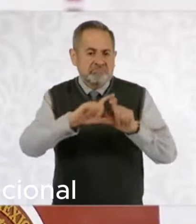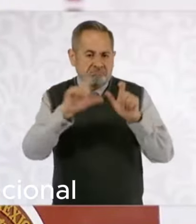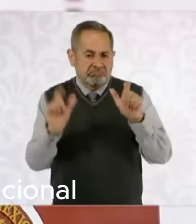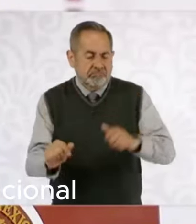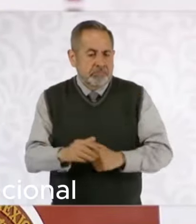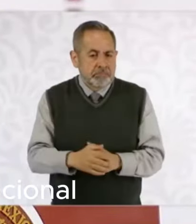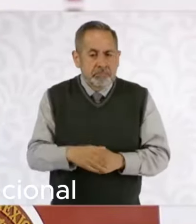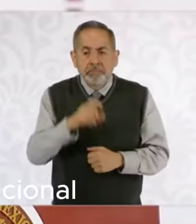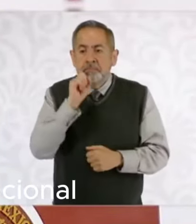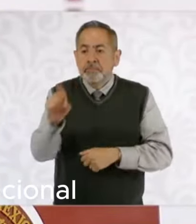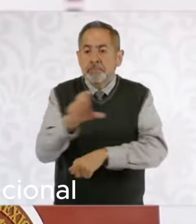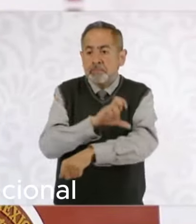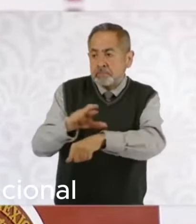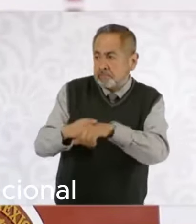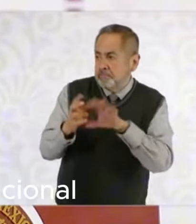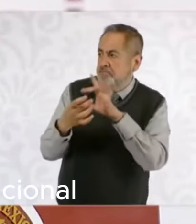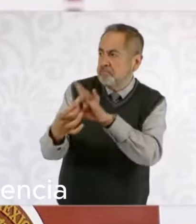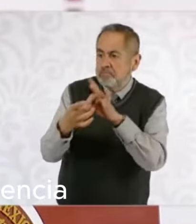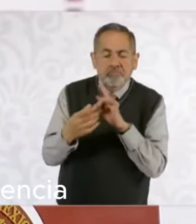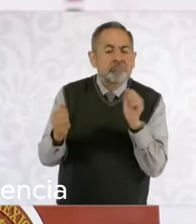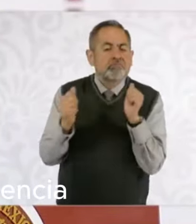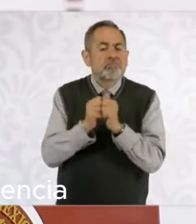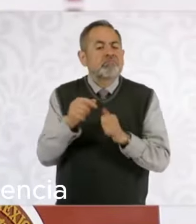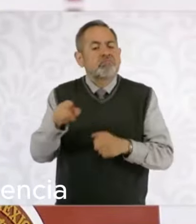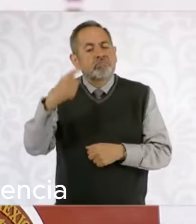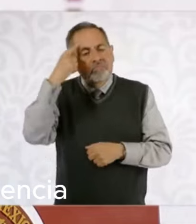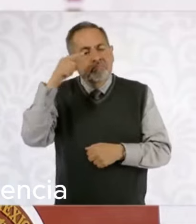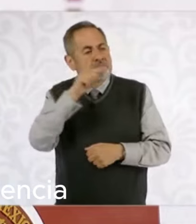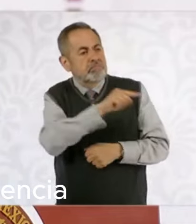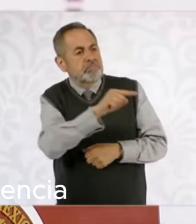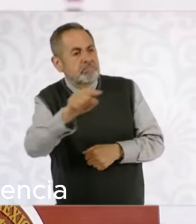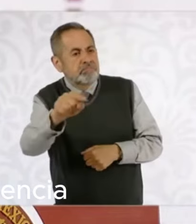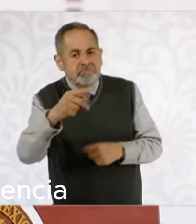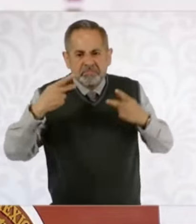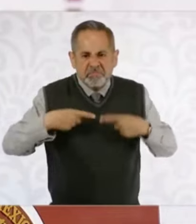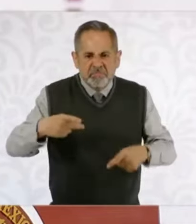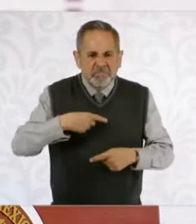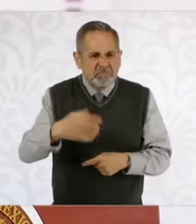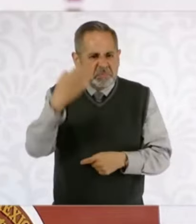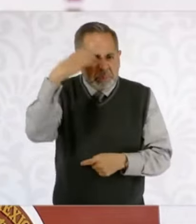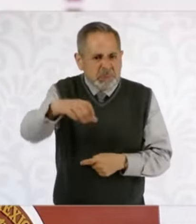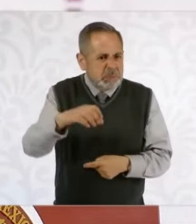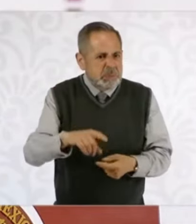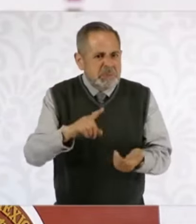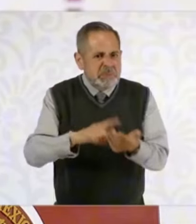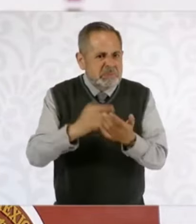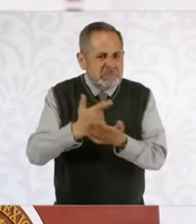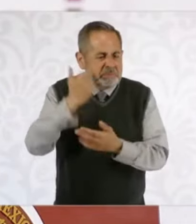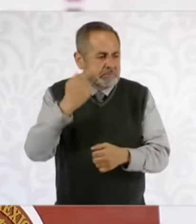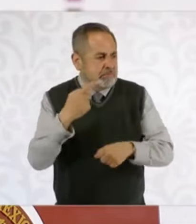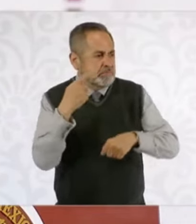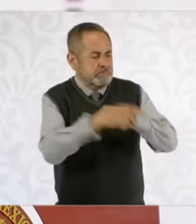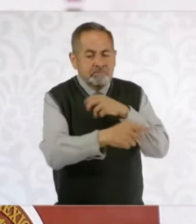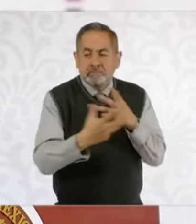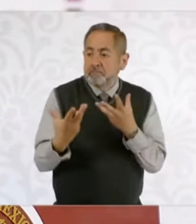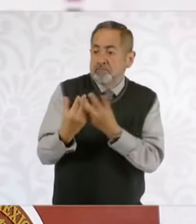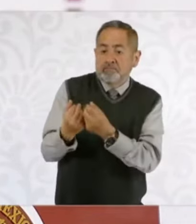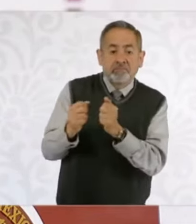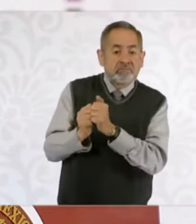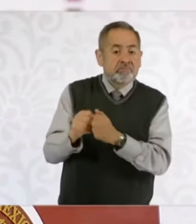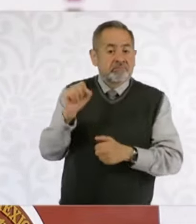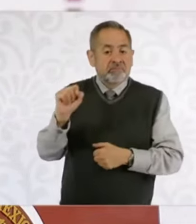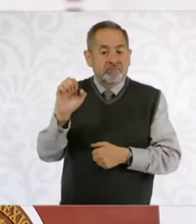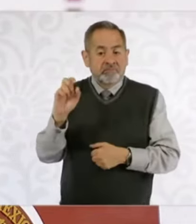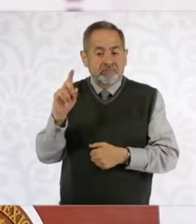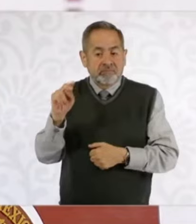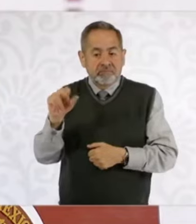para fortalecer la coordinación interinstitucional para la detención de generadores de violencia con la participación de la Secretaría de la Defensa Nacional,